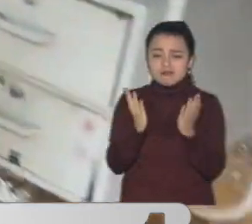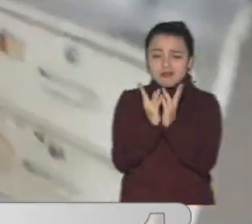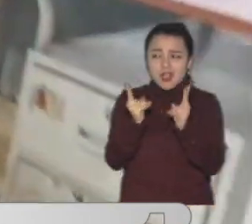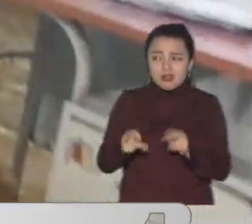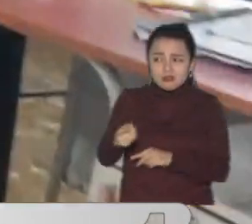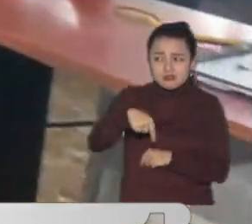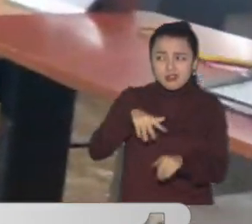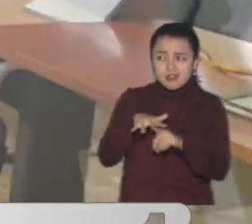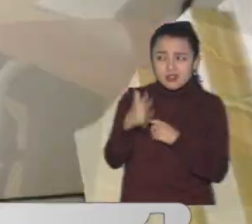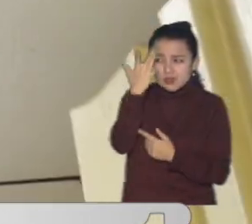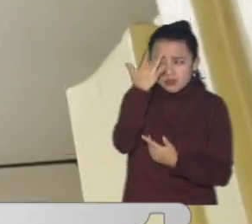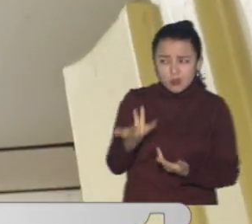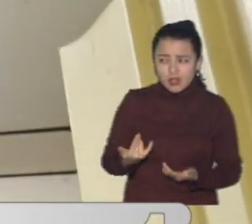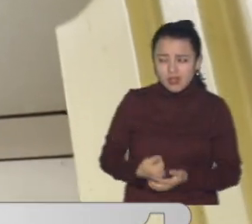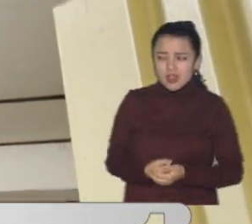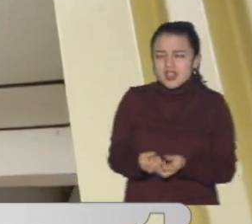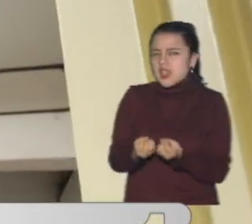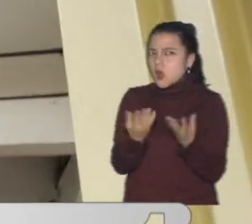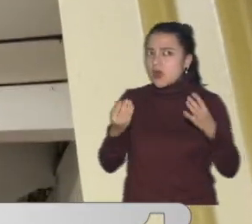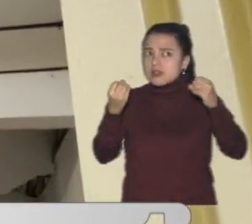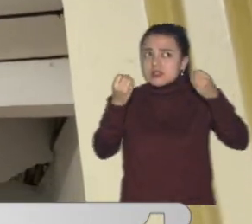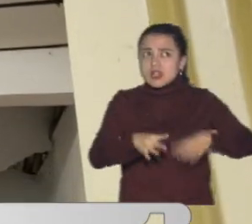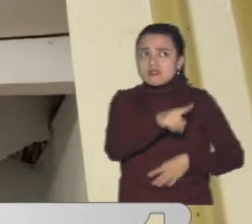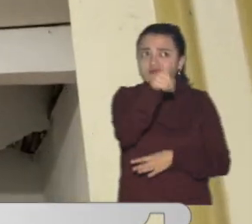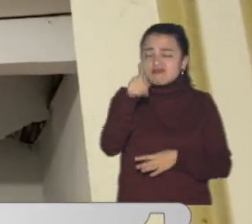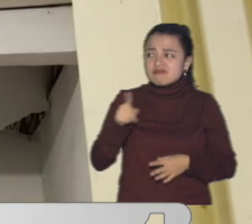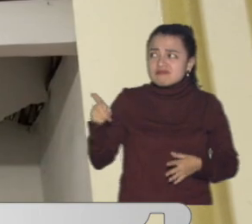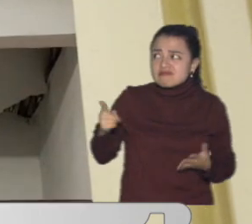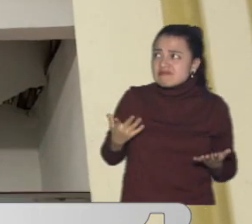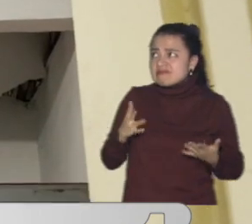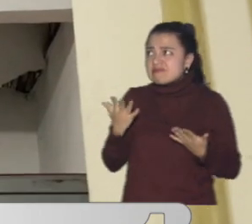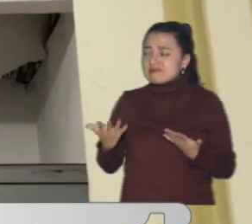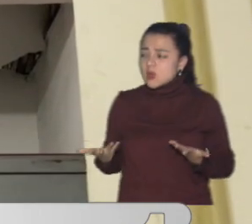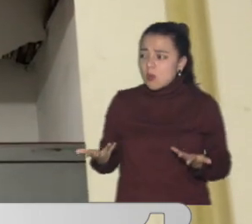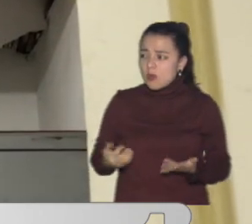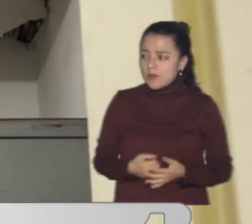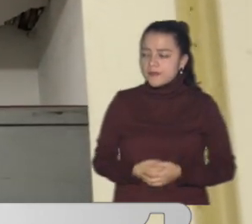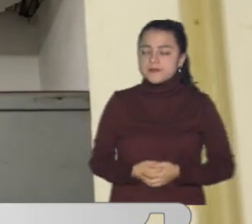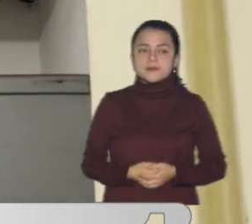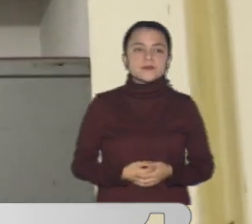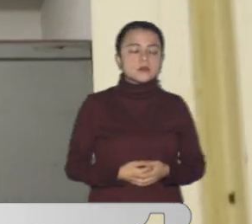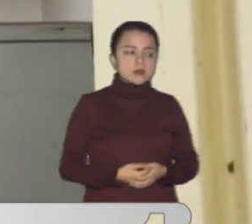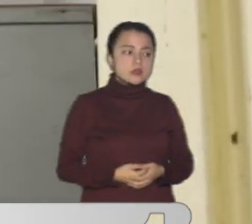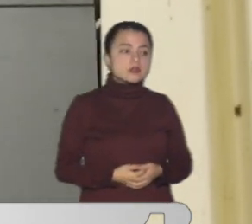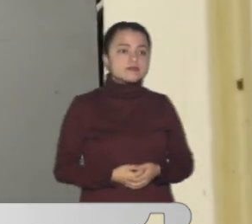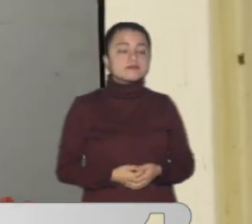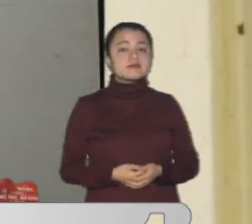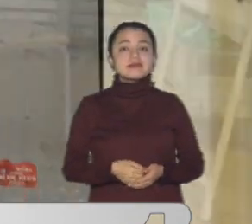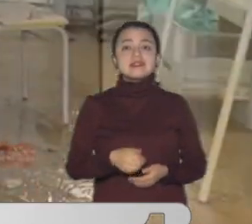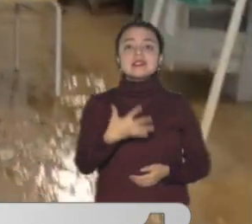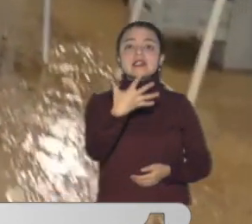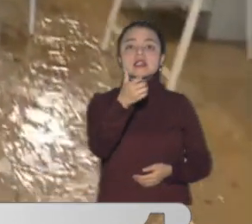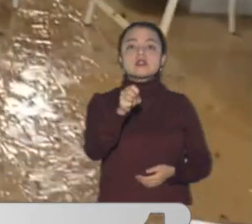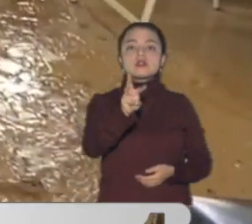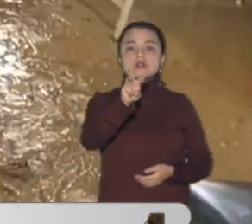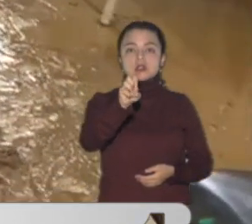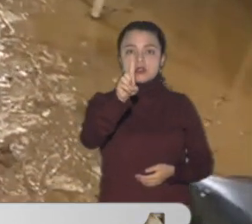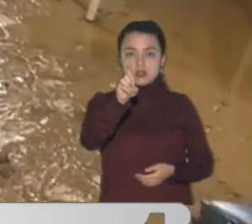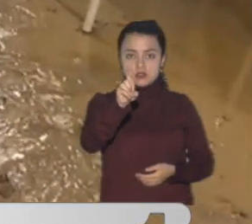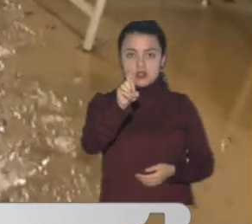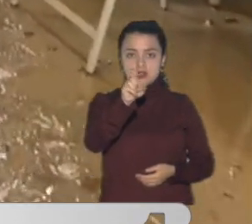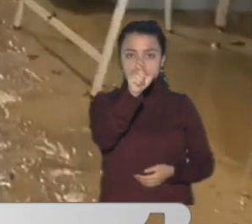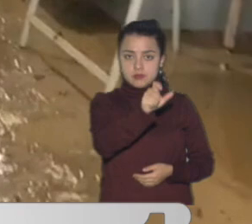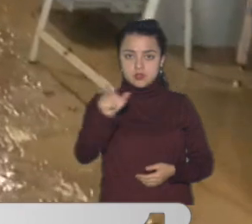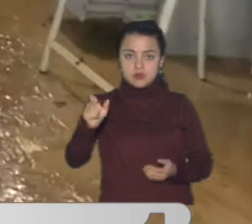a ver perjudicados y cuántas son las pérdidas que hay hasta el momento? En este momento estamos perjudicando 586 estudiantes de